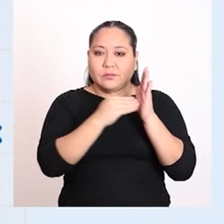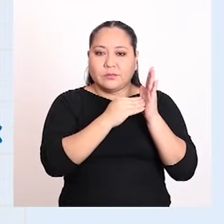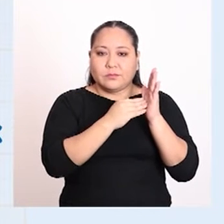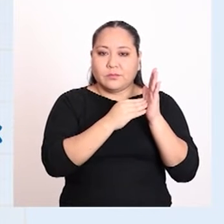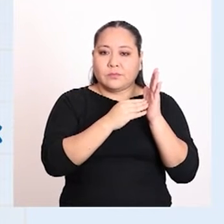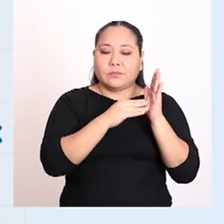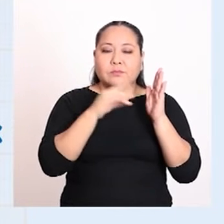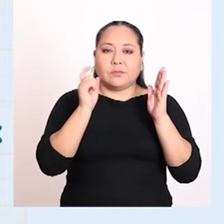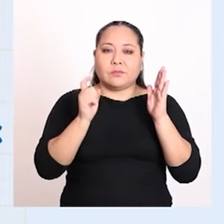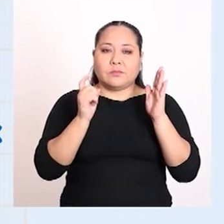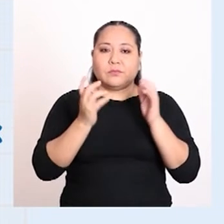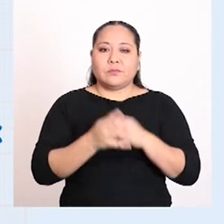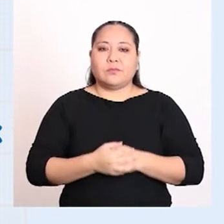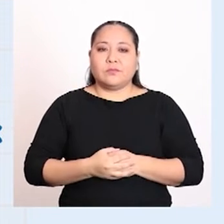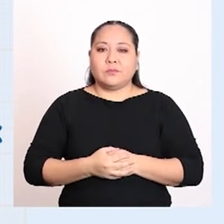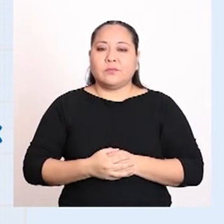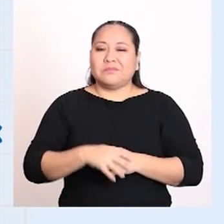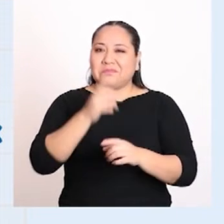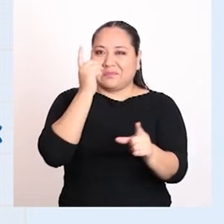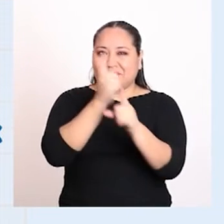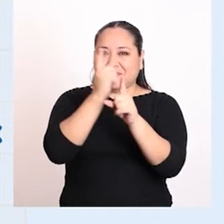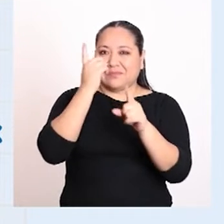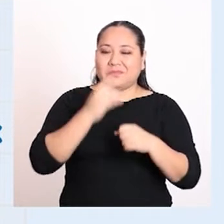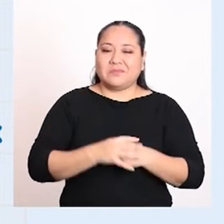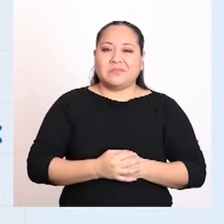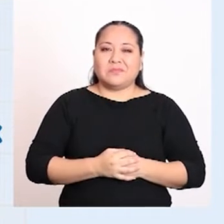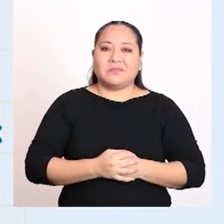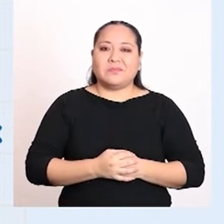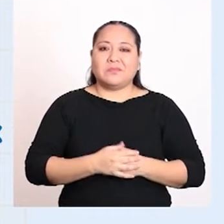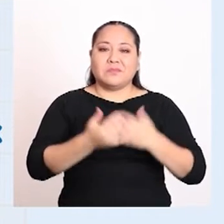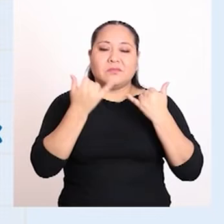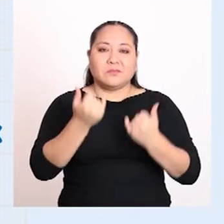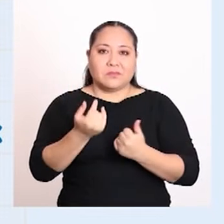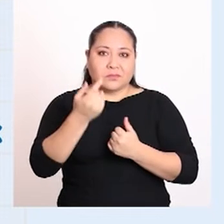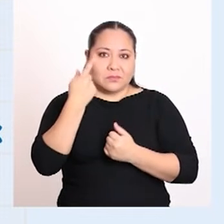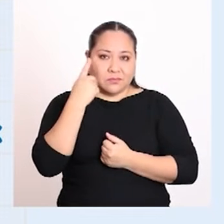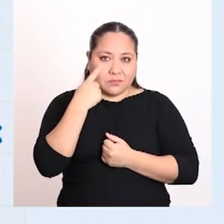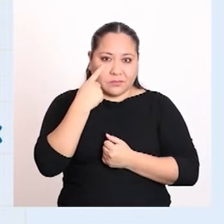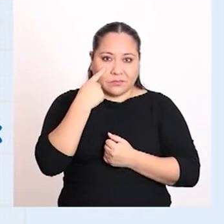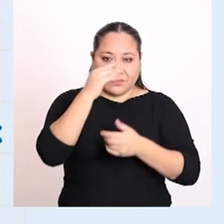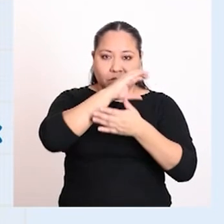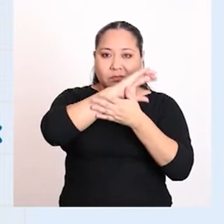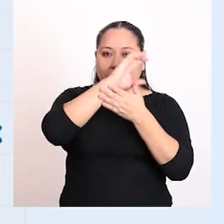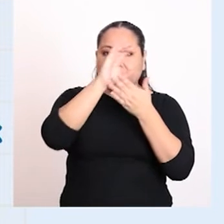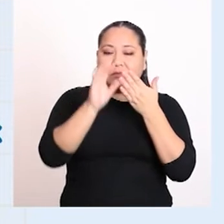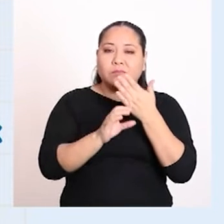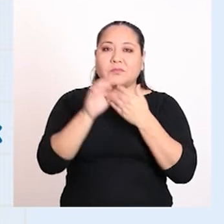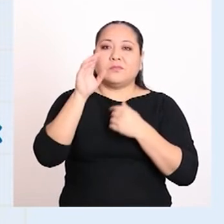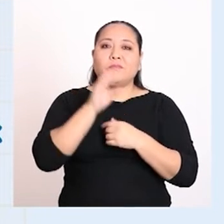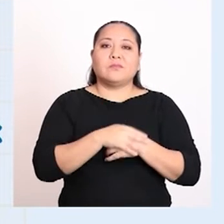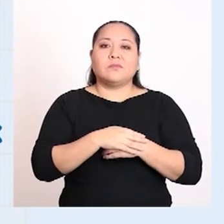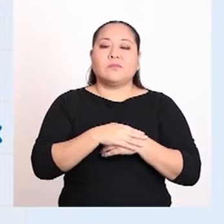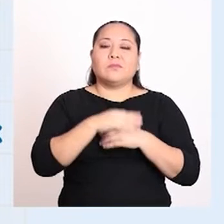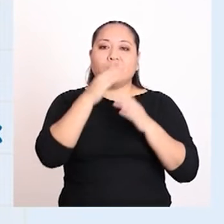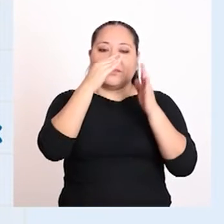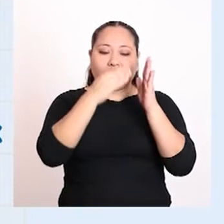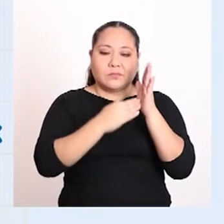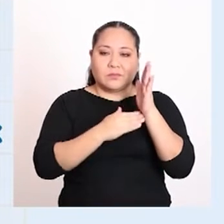de coordenadas. ¡Excelente! Ahora conoceremos las características del eje de